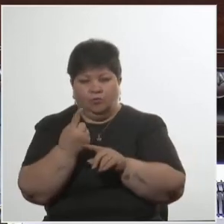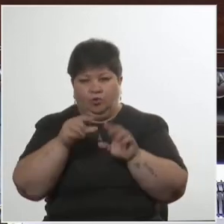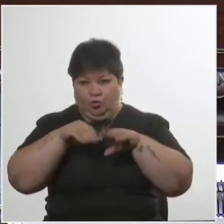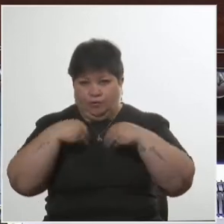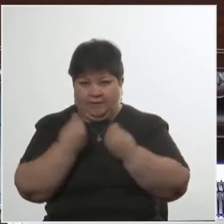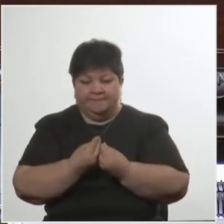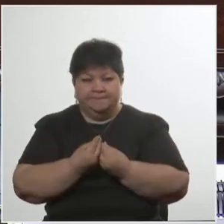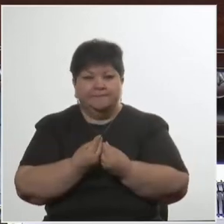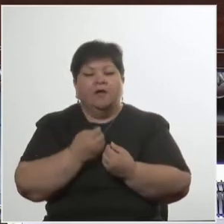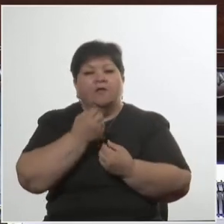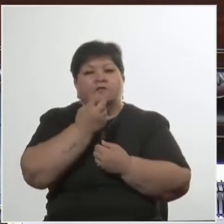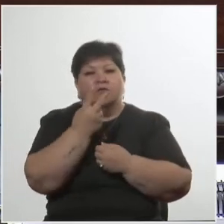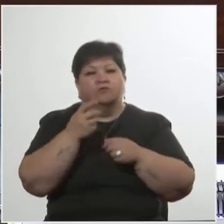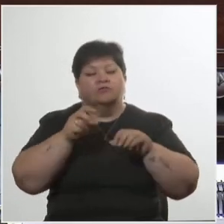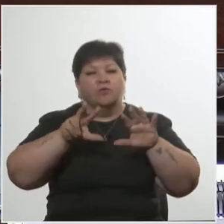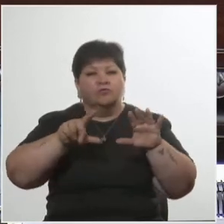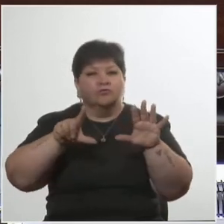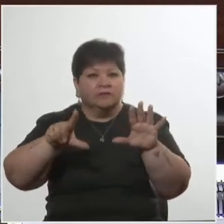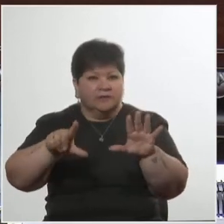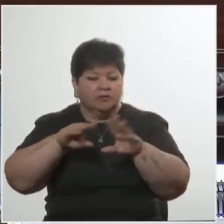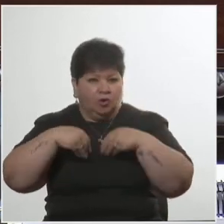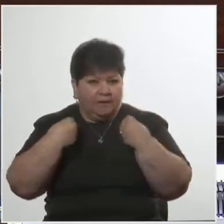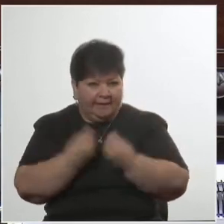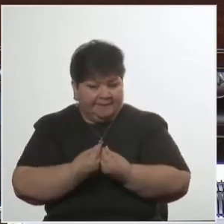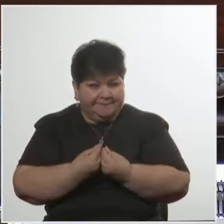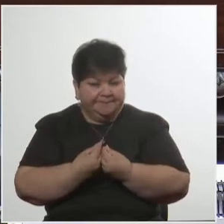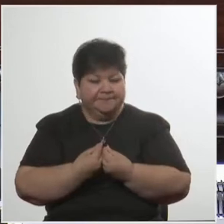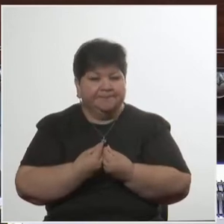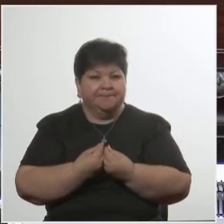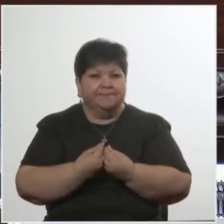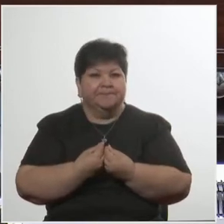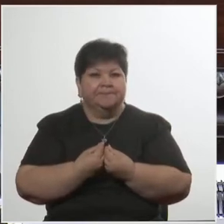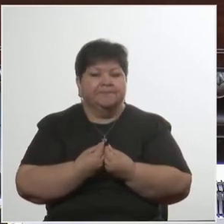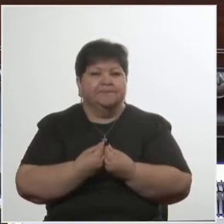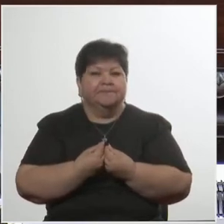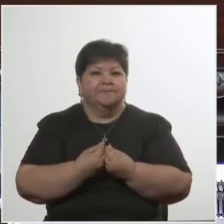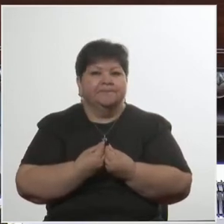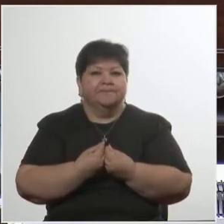totalidad el 287 en su totalidad